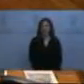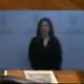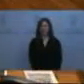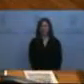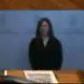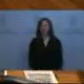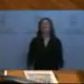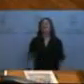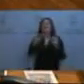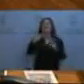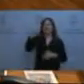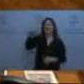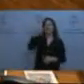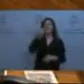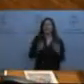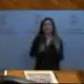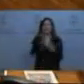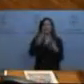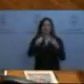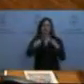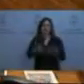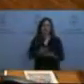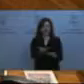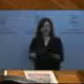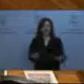Gracias, señor presidente. Buenos días, señorías.